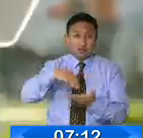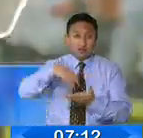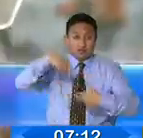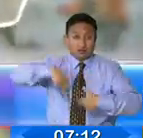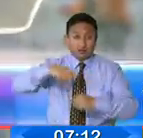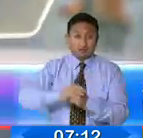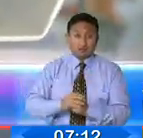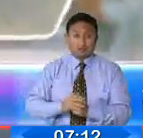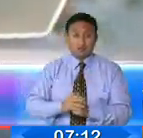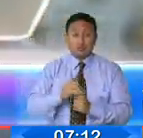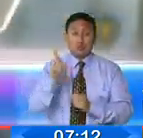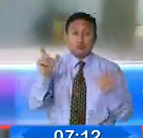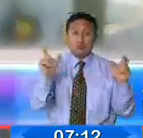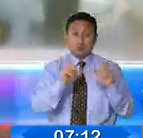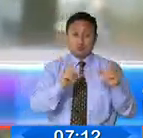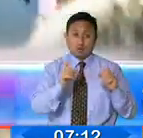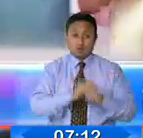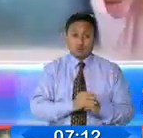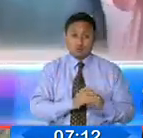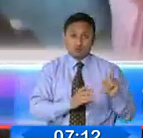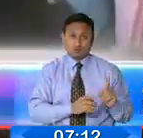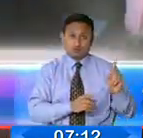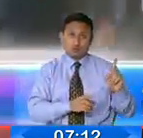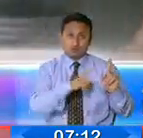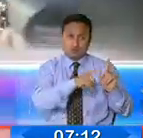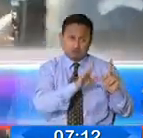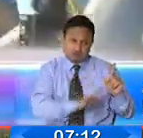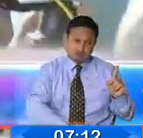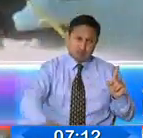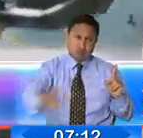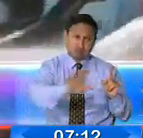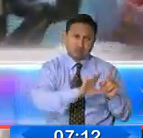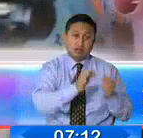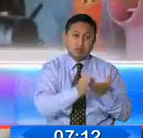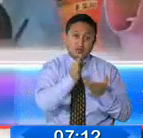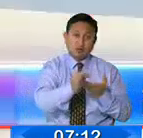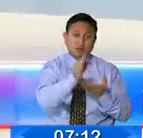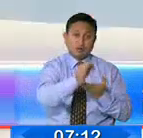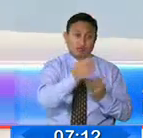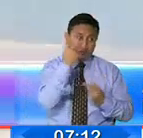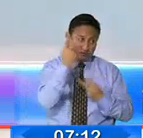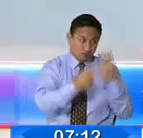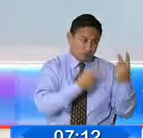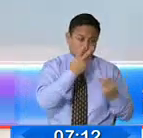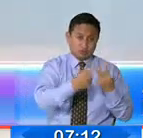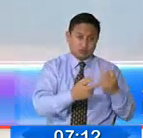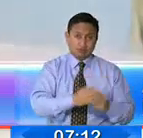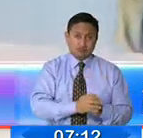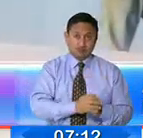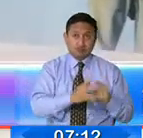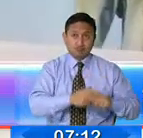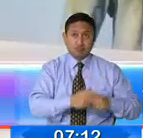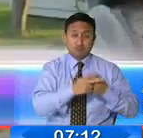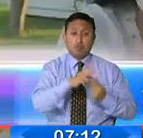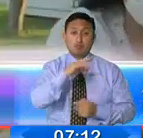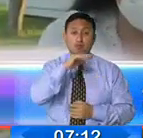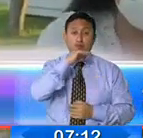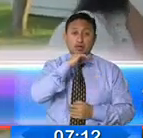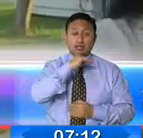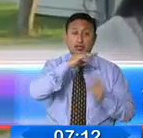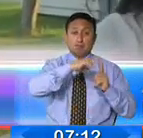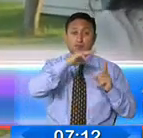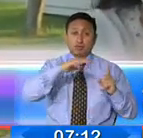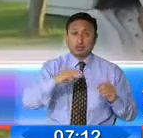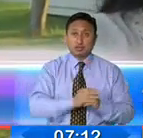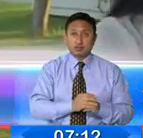por UNES Lista 1, Andrés Arauz, realizó un recorrido por varios cantones de esa provincia. Inició en Manta,